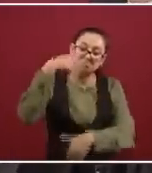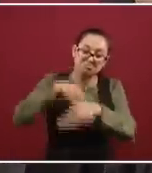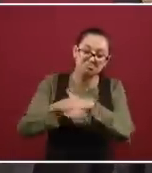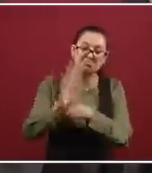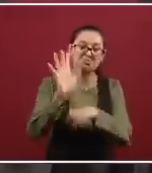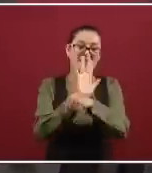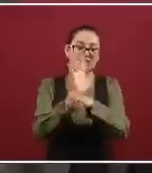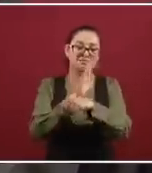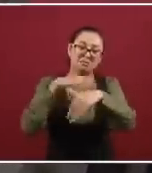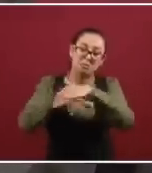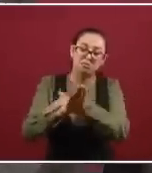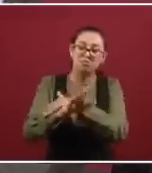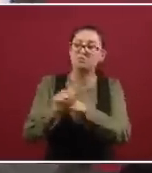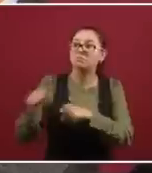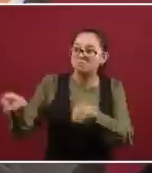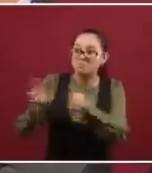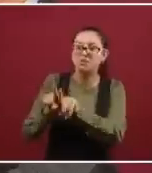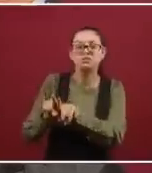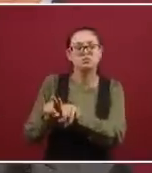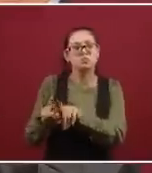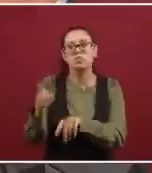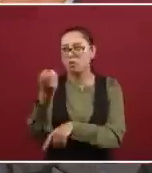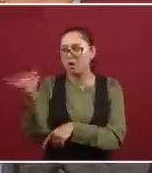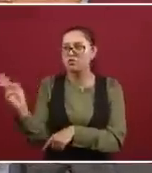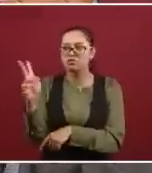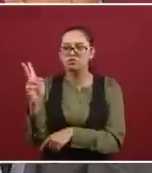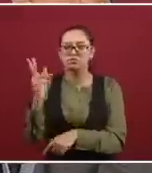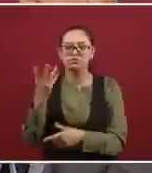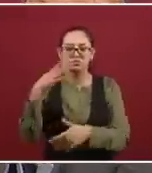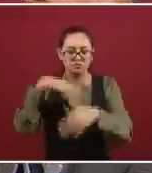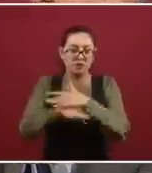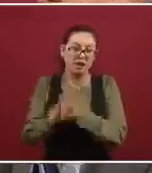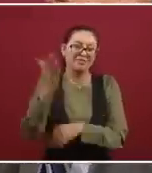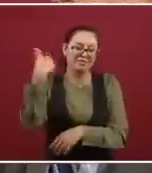En aquel tiempo que podía yo ir al cine,